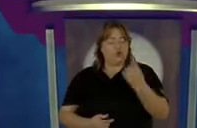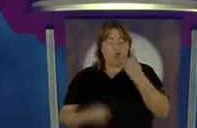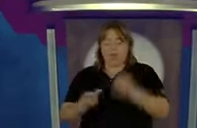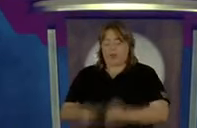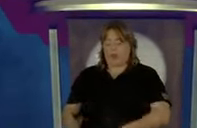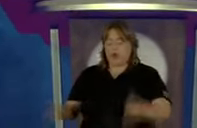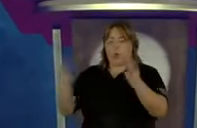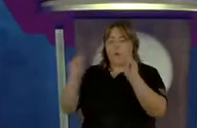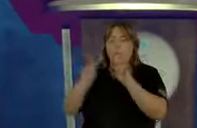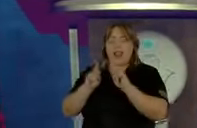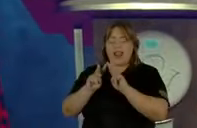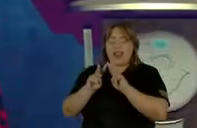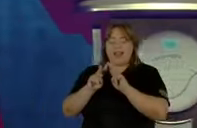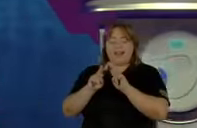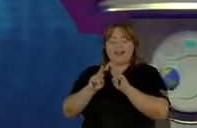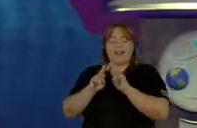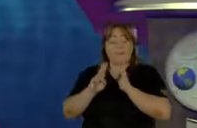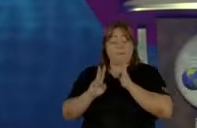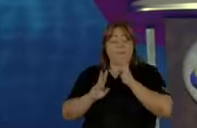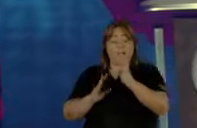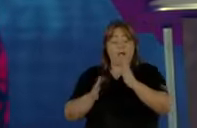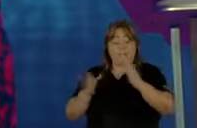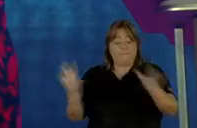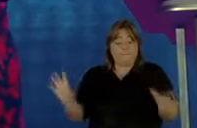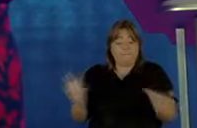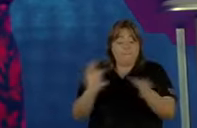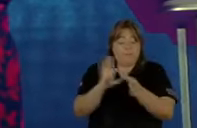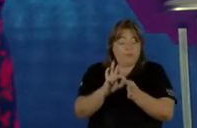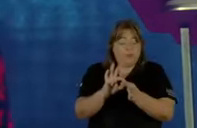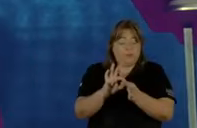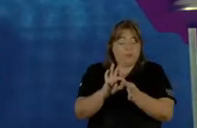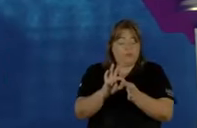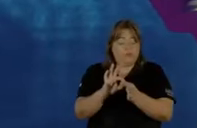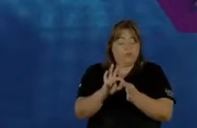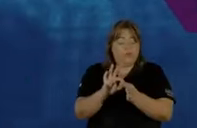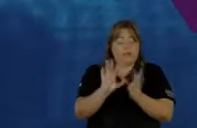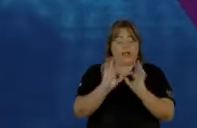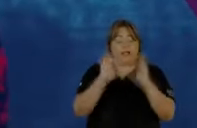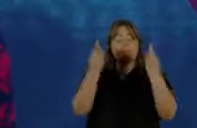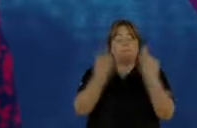lo que es ser parte de una familia de la fe. Ser parte de la